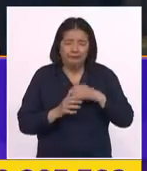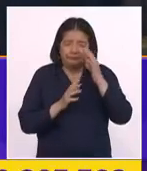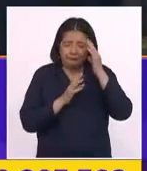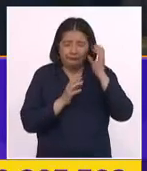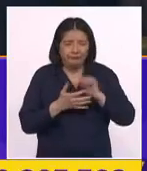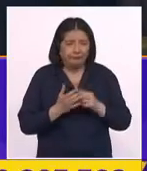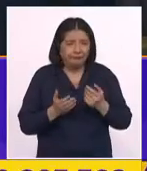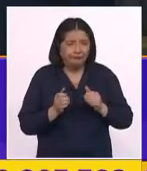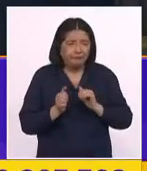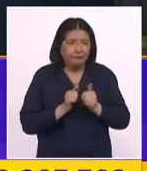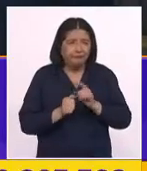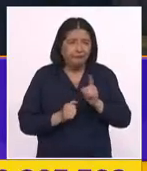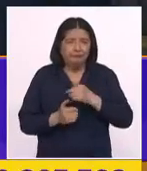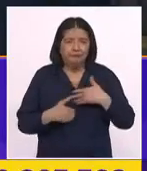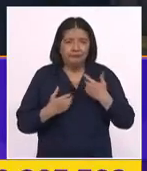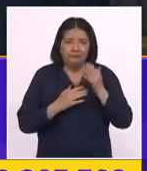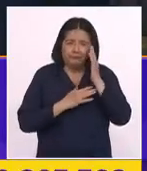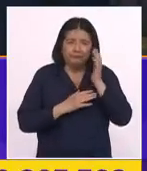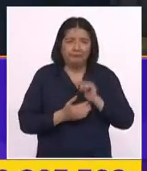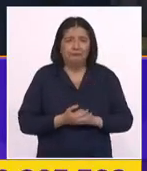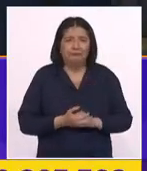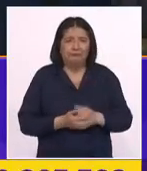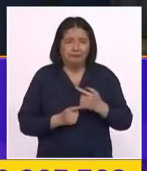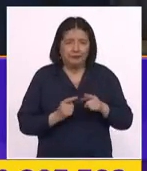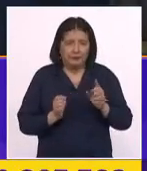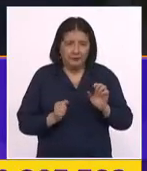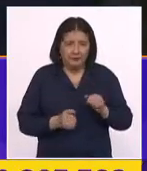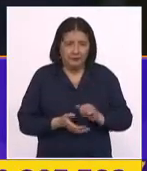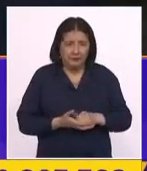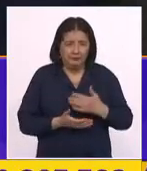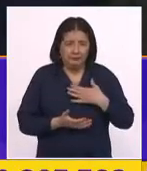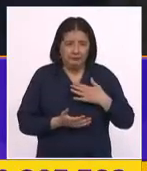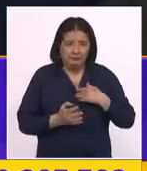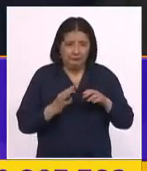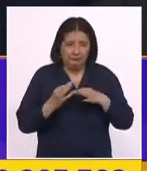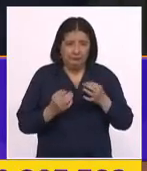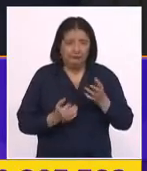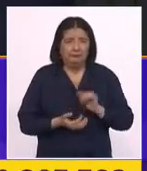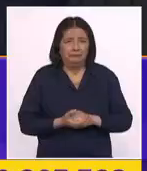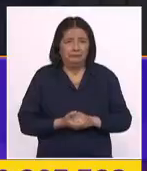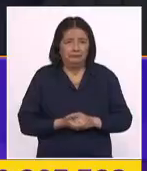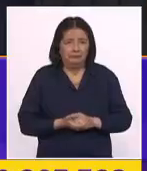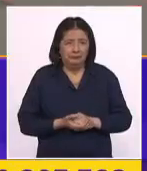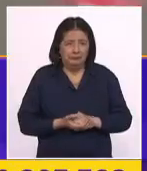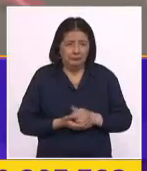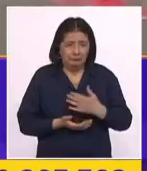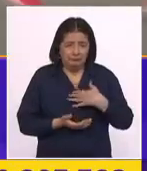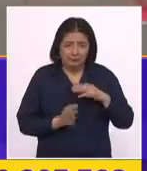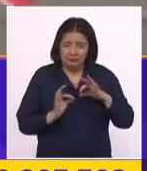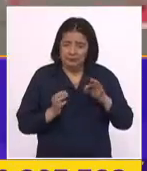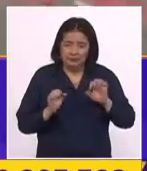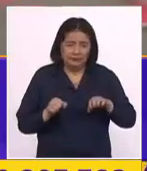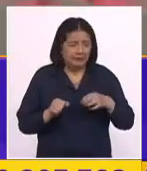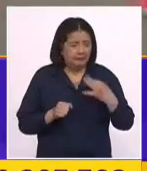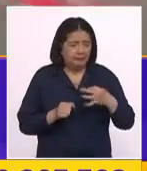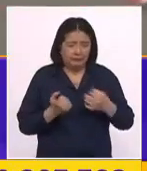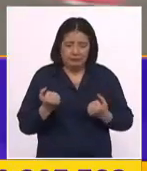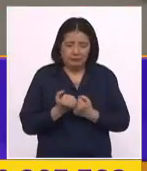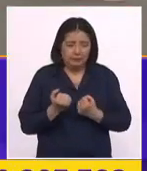competencia, ni siquiera podía dormir, ¿no? Pero ahí estuvo pues mi familia, fue algo, o sea, que ellos siempre han estado en las buenas, malas,